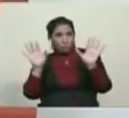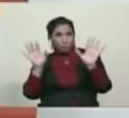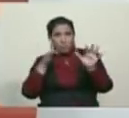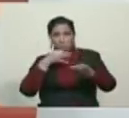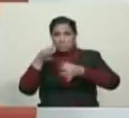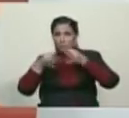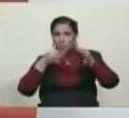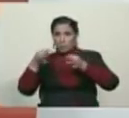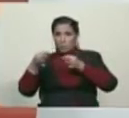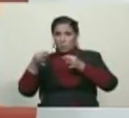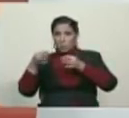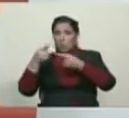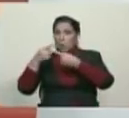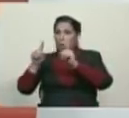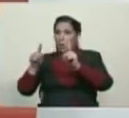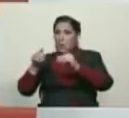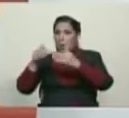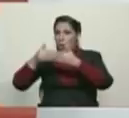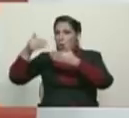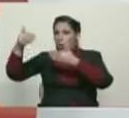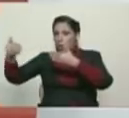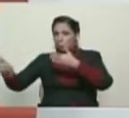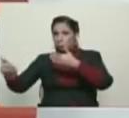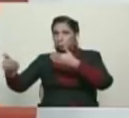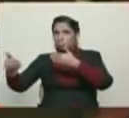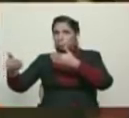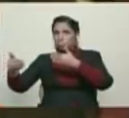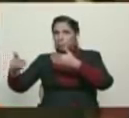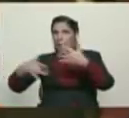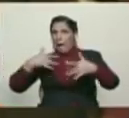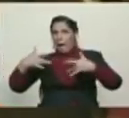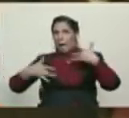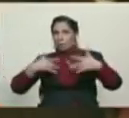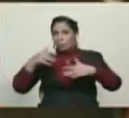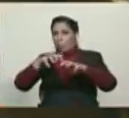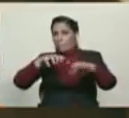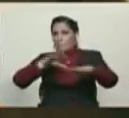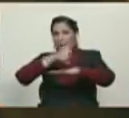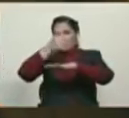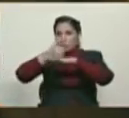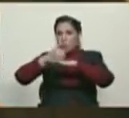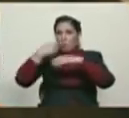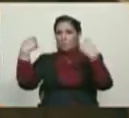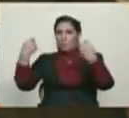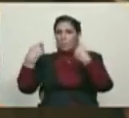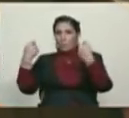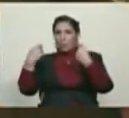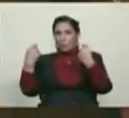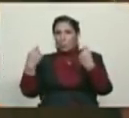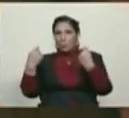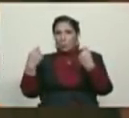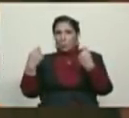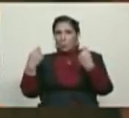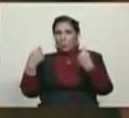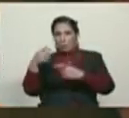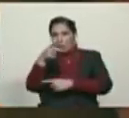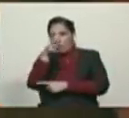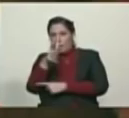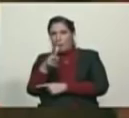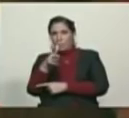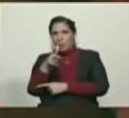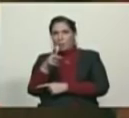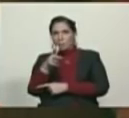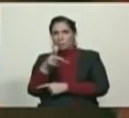que detrás de eso había un evento mayor de propaganda, ¿no? La ubicación de una cámara muy bien